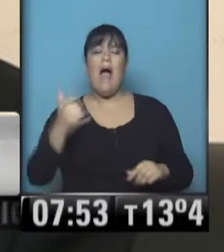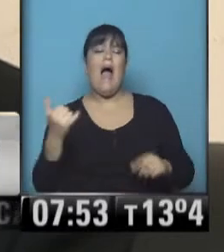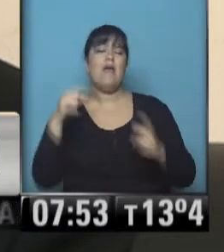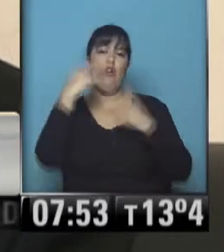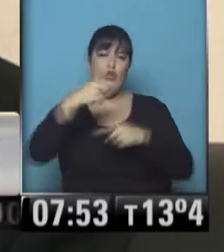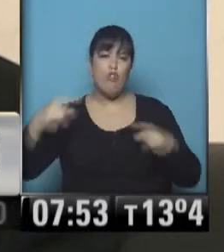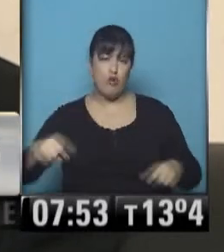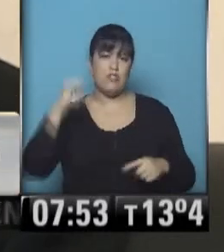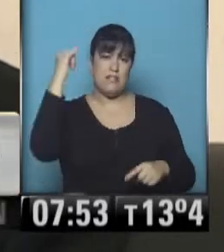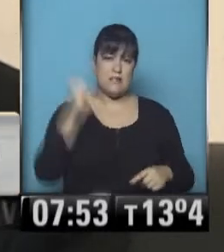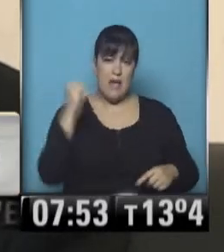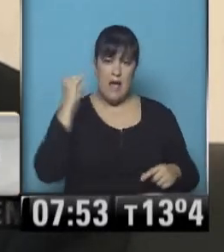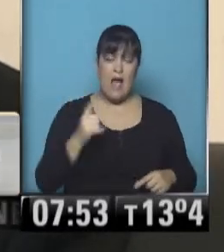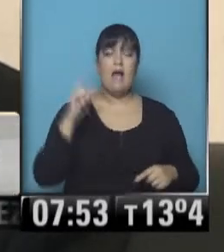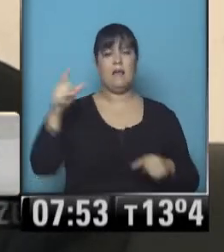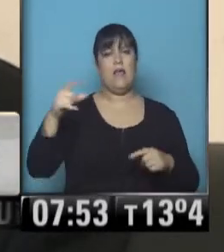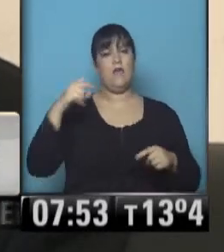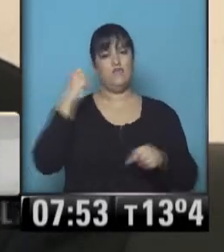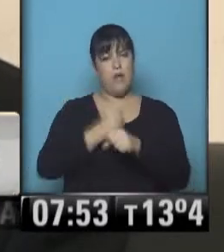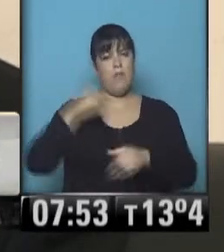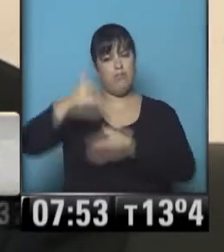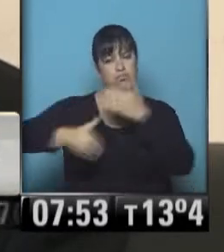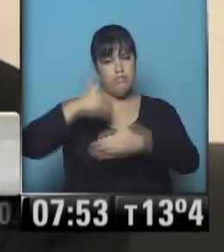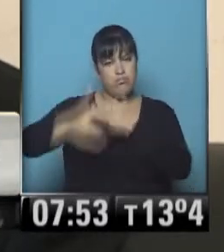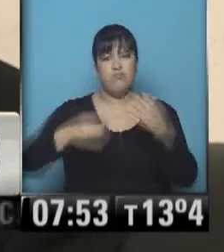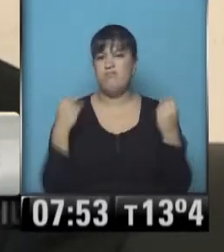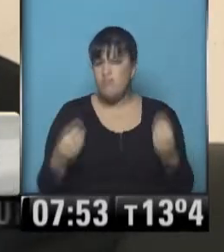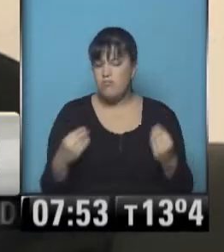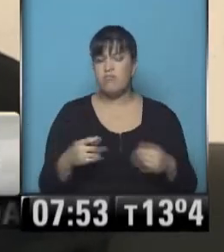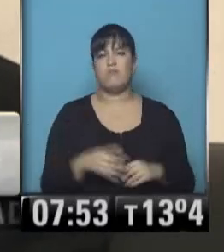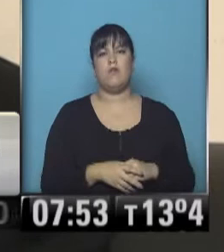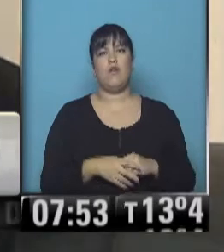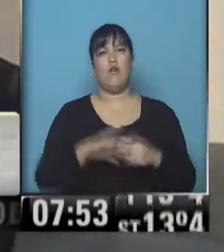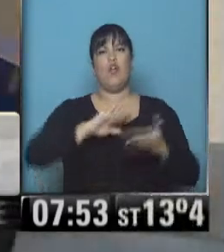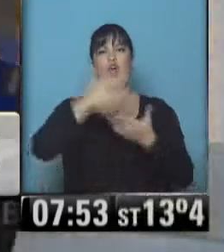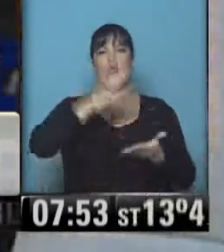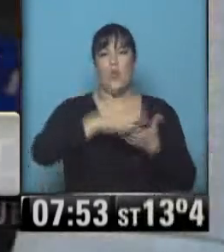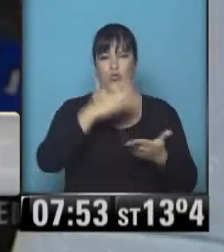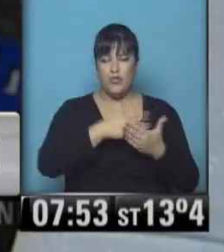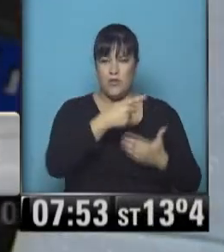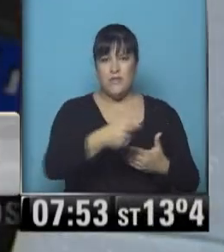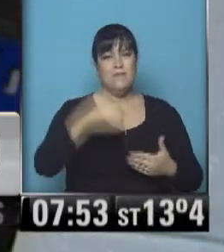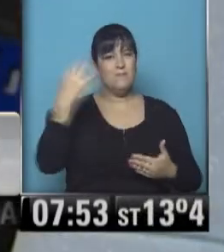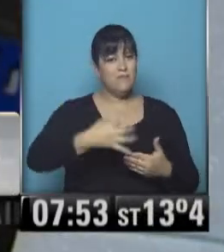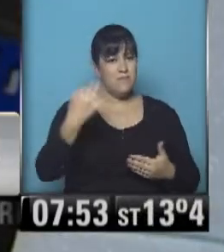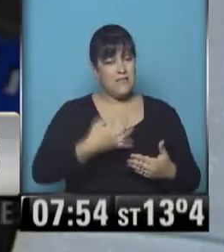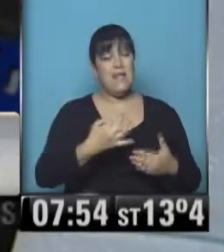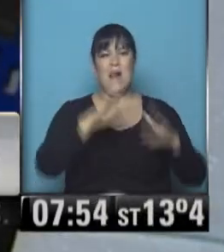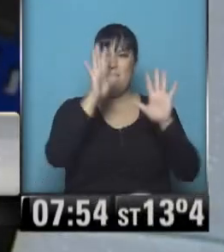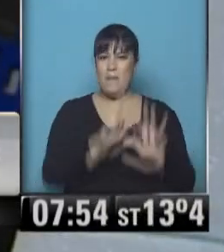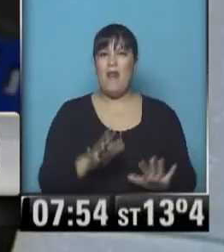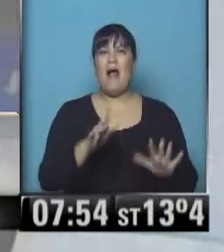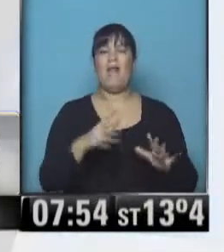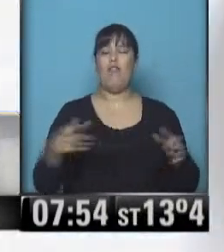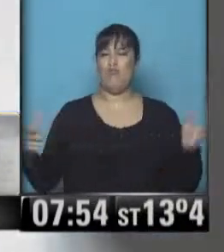disponemos como, y que ya se vienen trabajando, que son las notebooks especialmente preparadas con